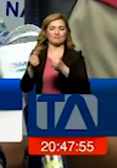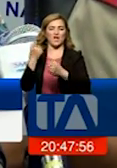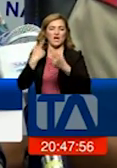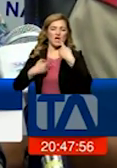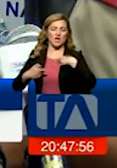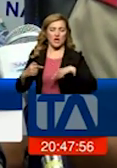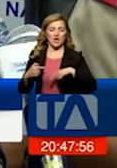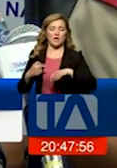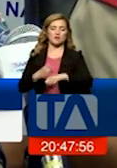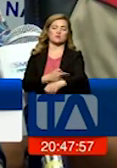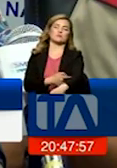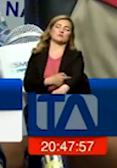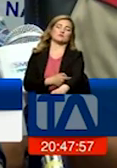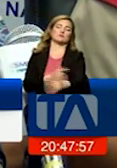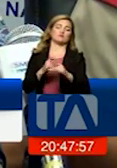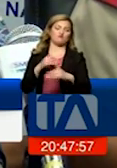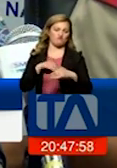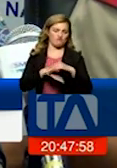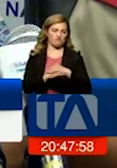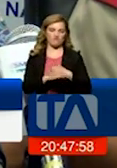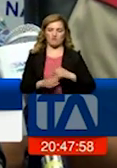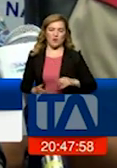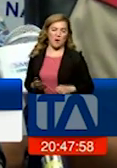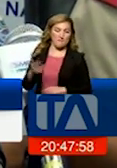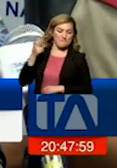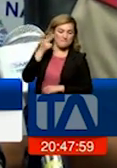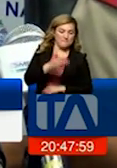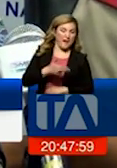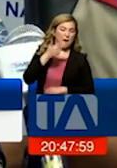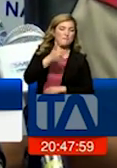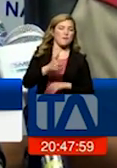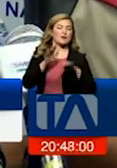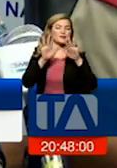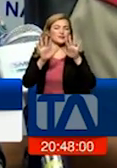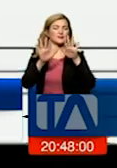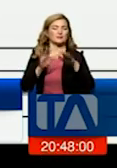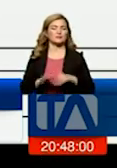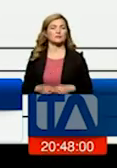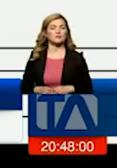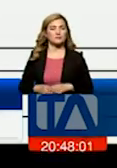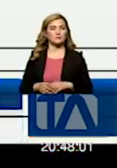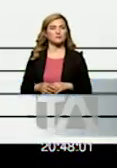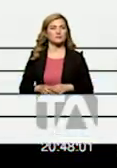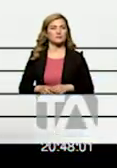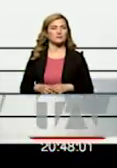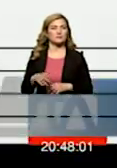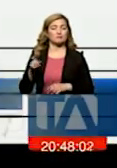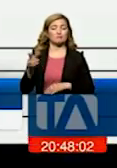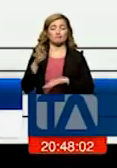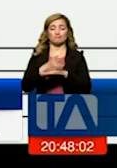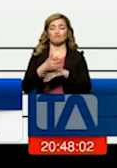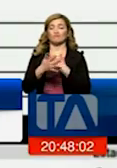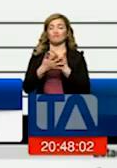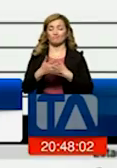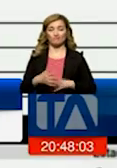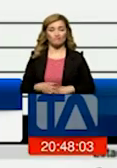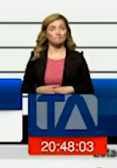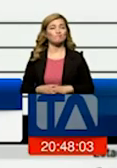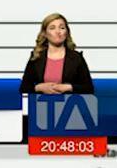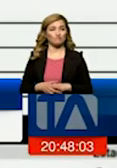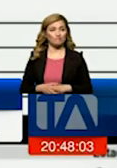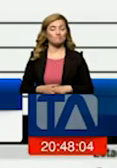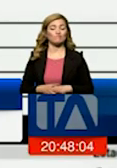encontraba en recuperación, y proceden a propinarle alrededor de 10 impactos de bala. Los asesinos tienen antecedentes penales